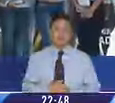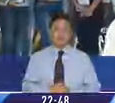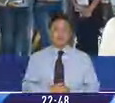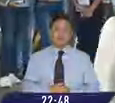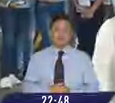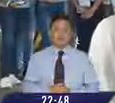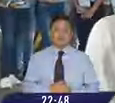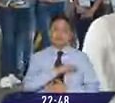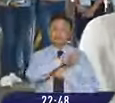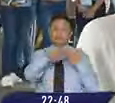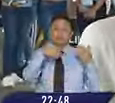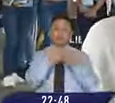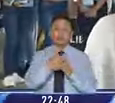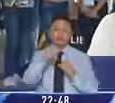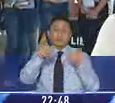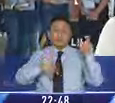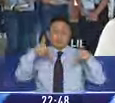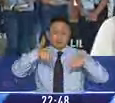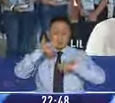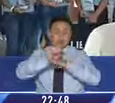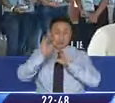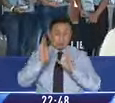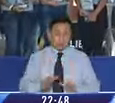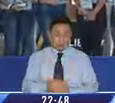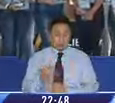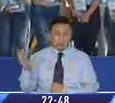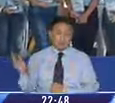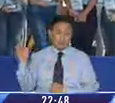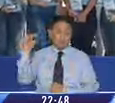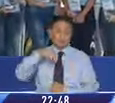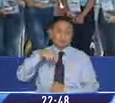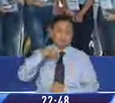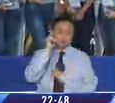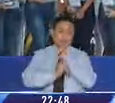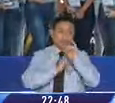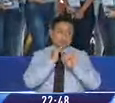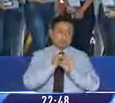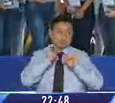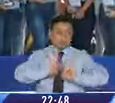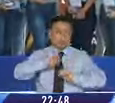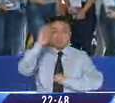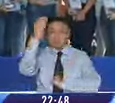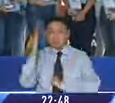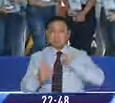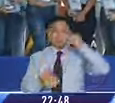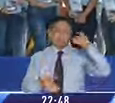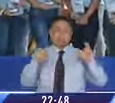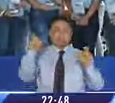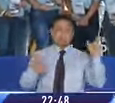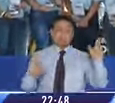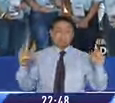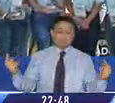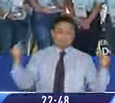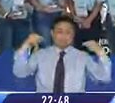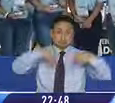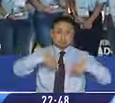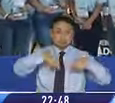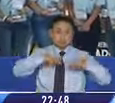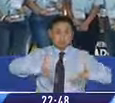Para que todos los aficionados ecuatorianos y extranjeros, especialmente brasileros, vengan aquí